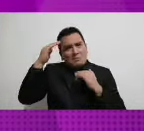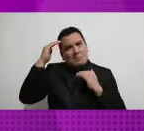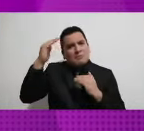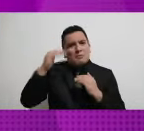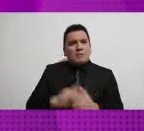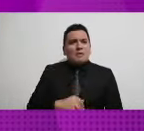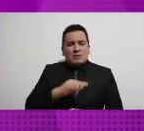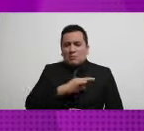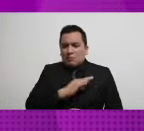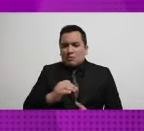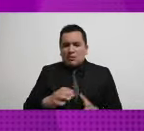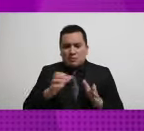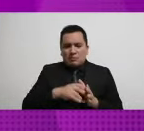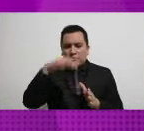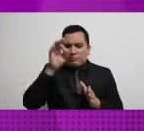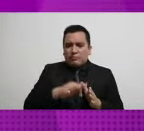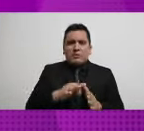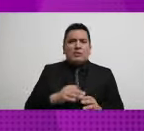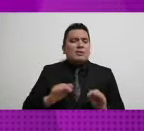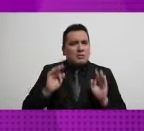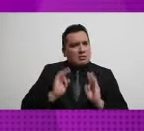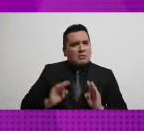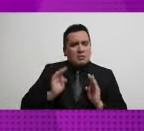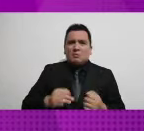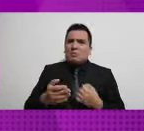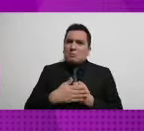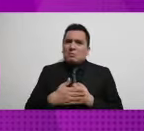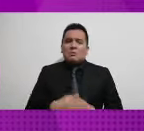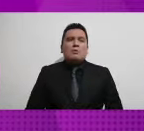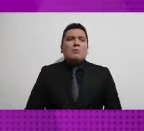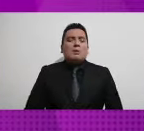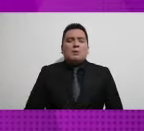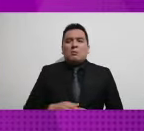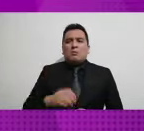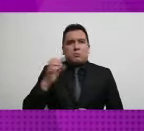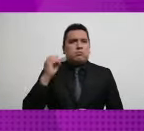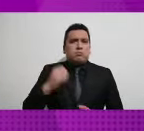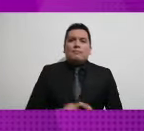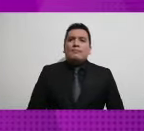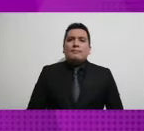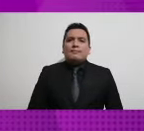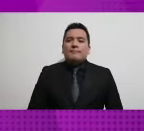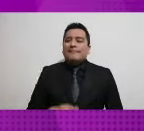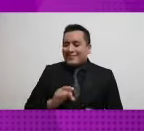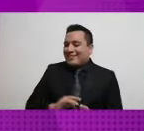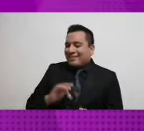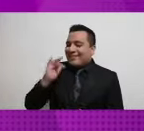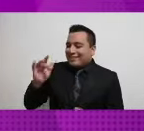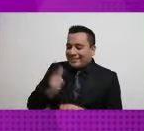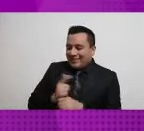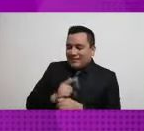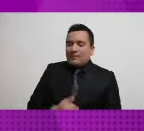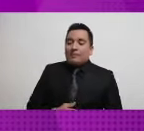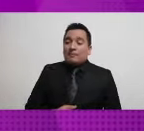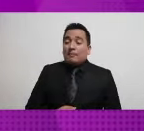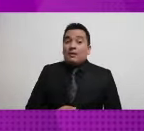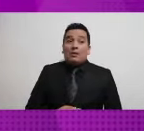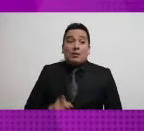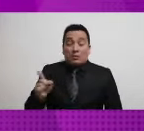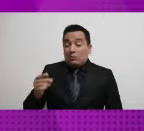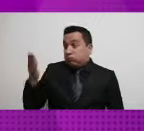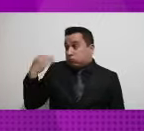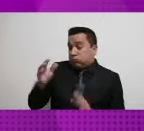mayores puedan ir a votar con seguridad en próximo mes de octubre? Muchísimas gracias, licenciado. Como usted